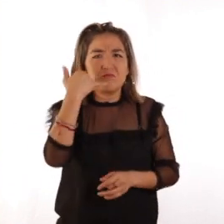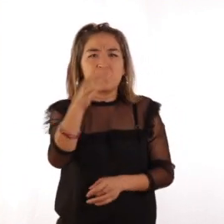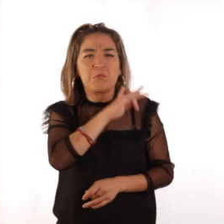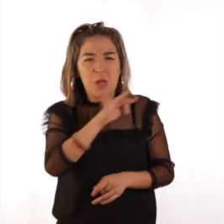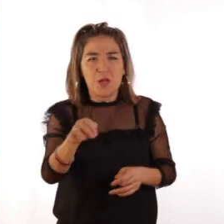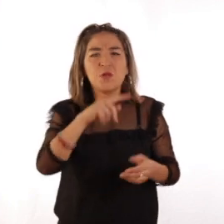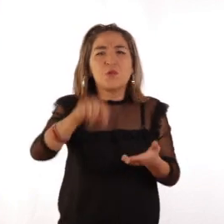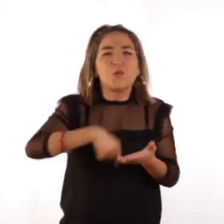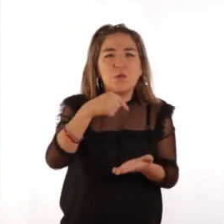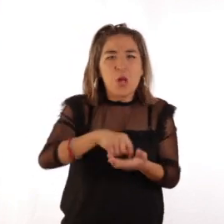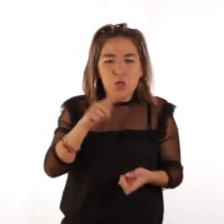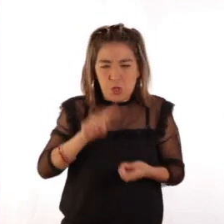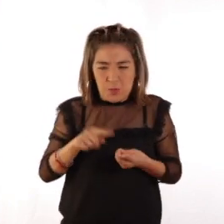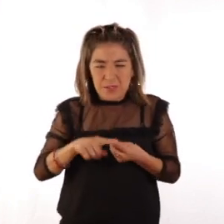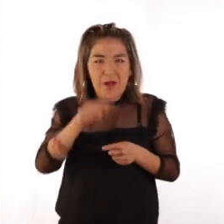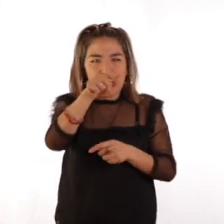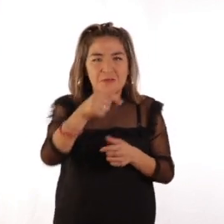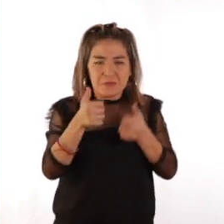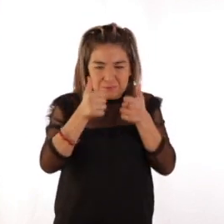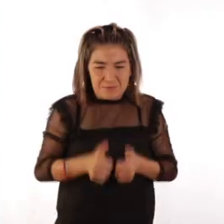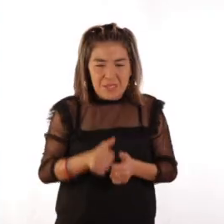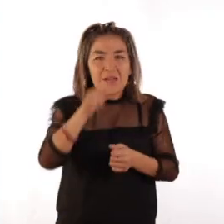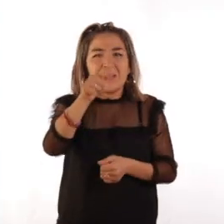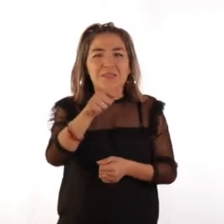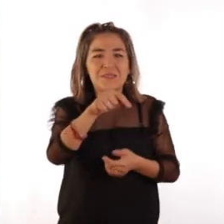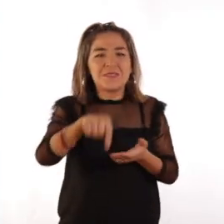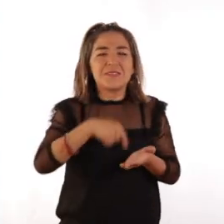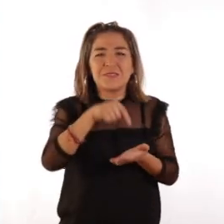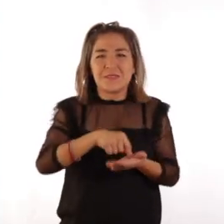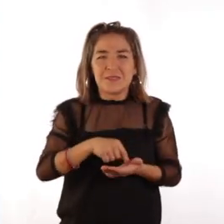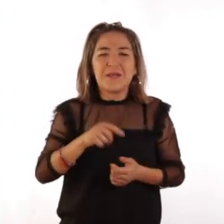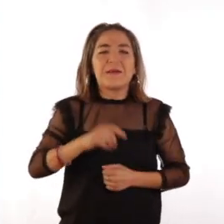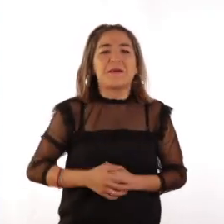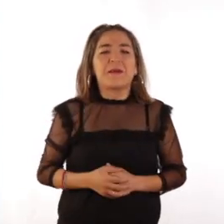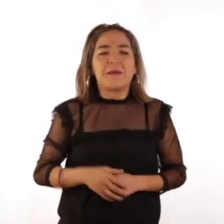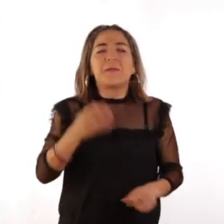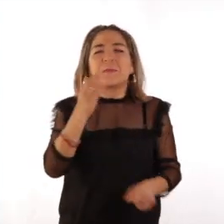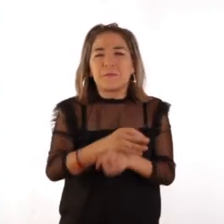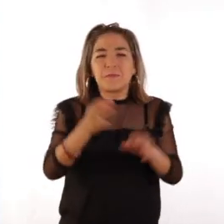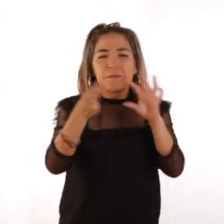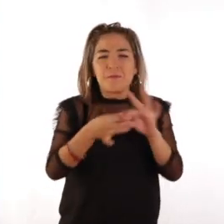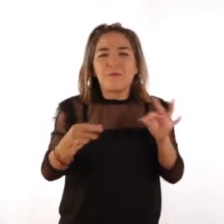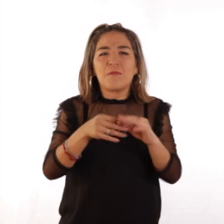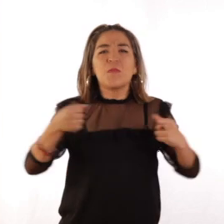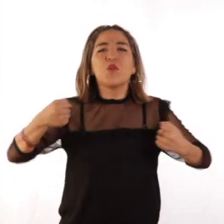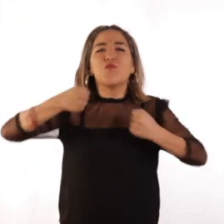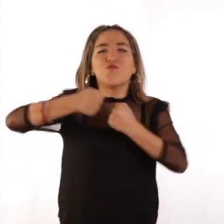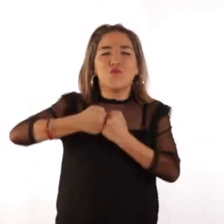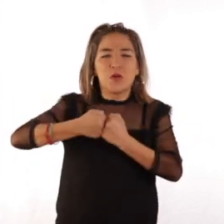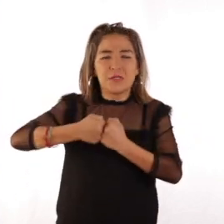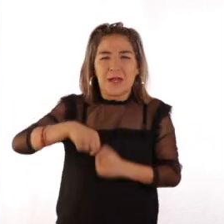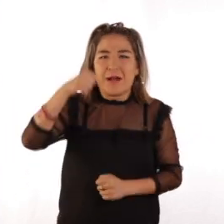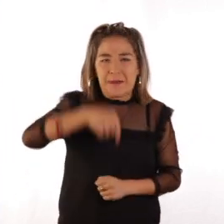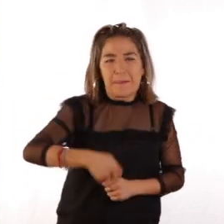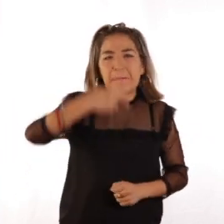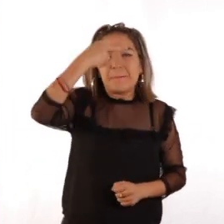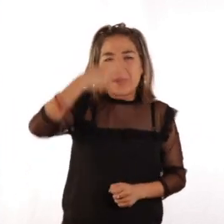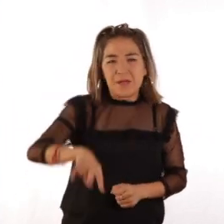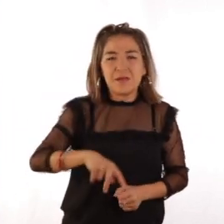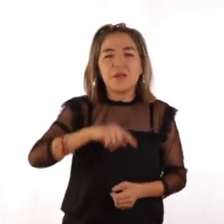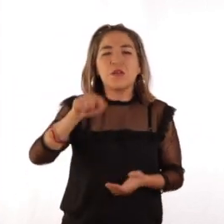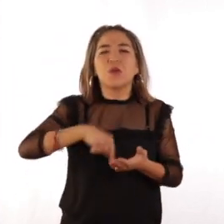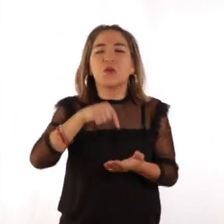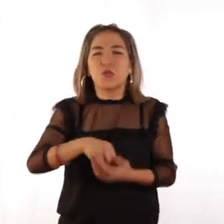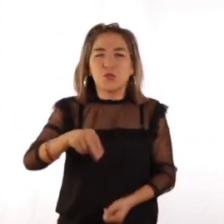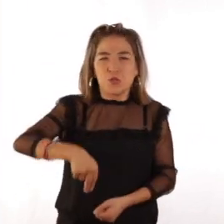ubicar en qué lugar del planeta se encuentra. Ahora, hablando un poco de las fronteras, ¿no?